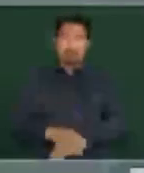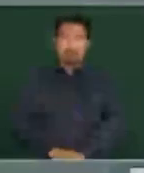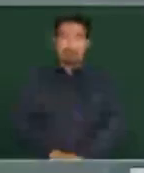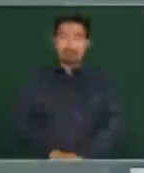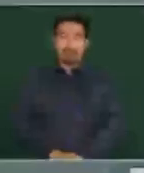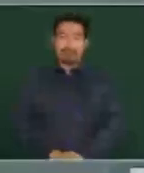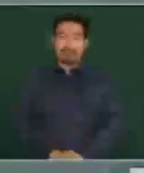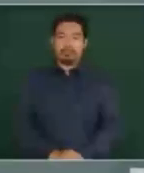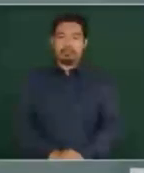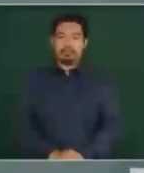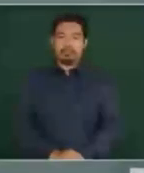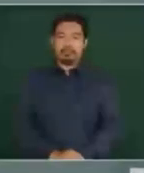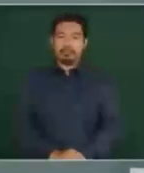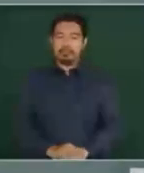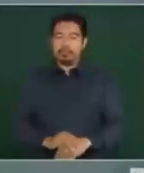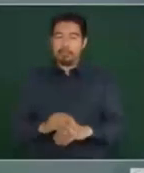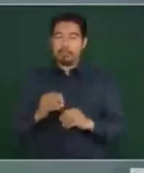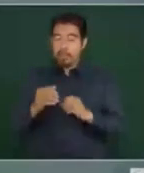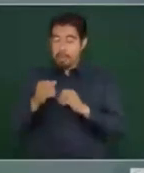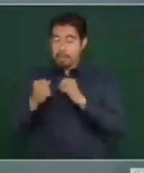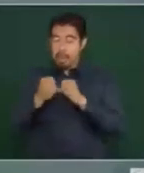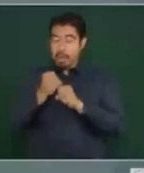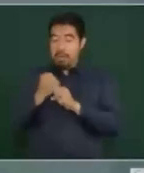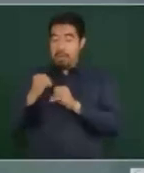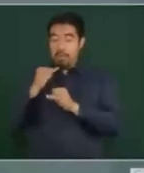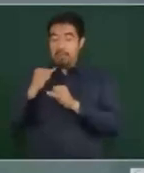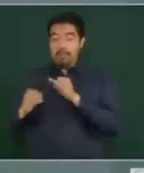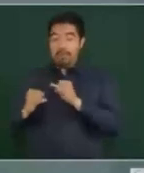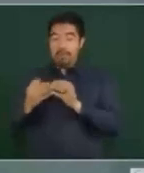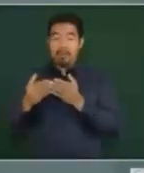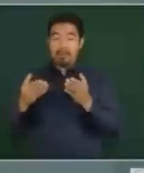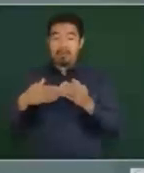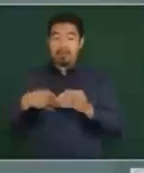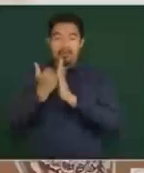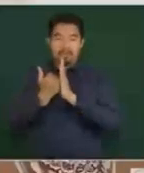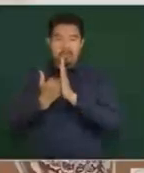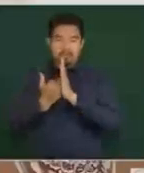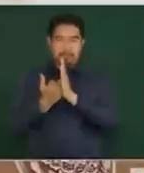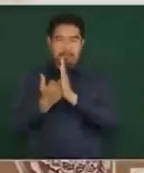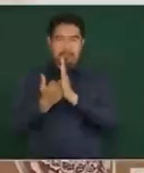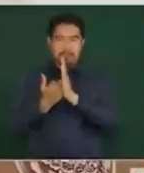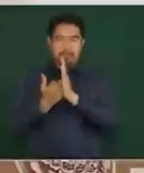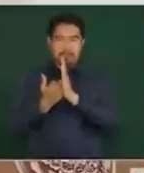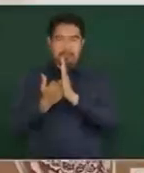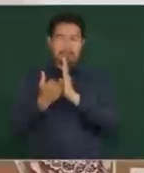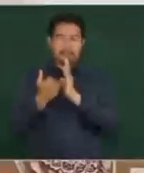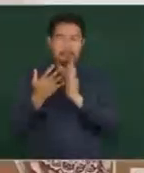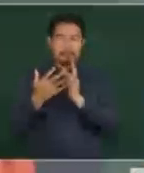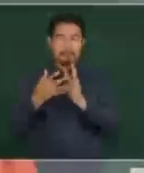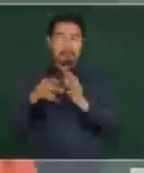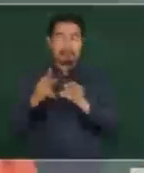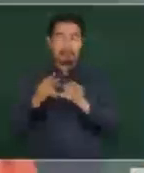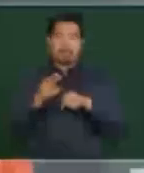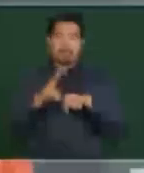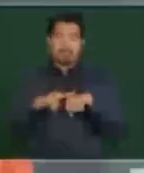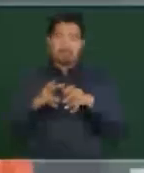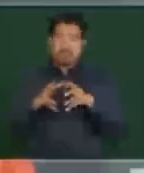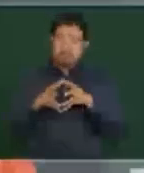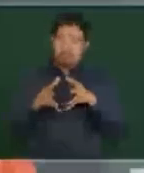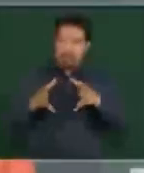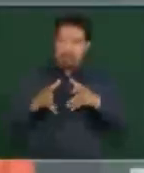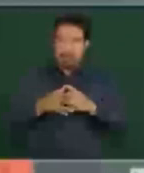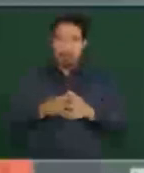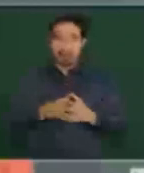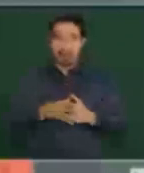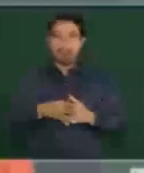como es fin de año, pues hay un incremento menor. Pero vino una compañera